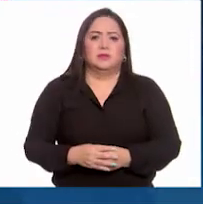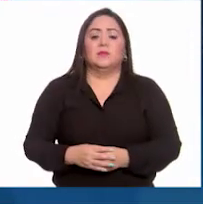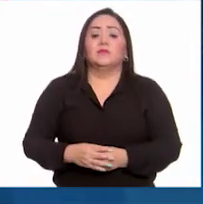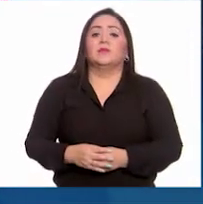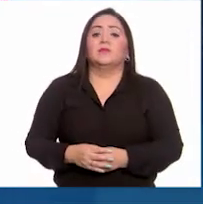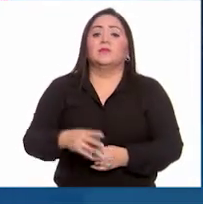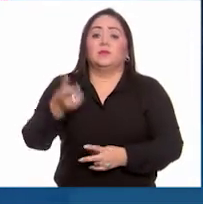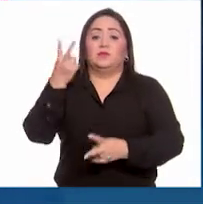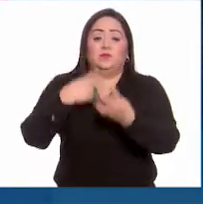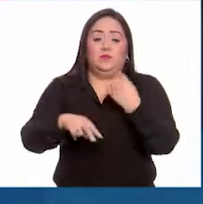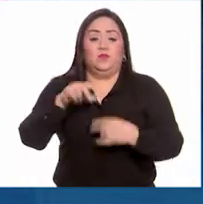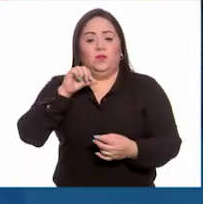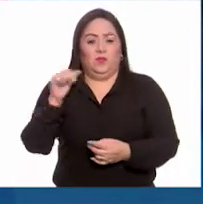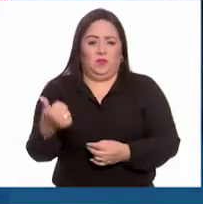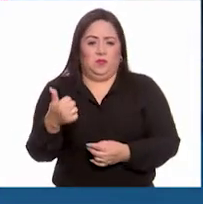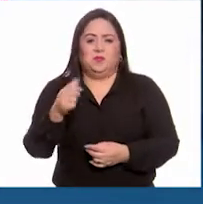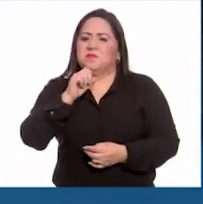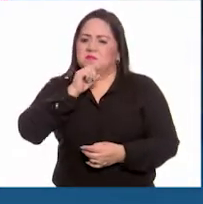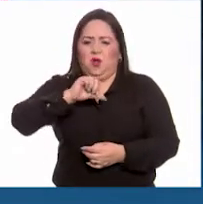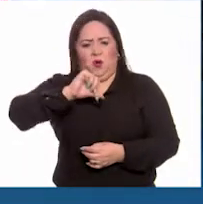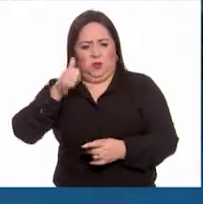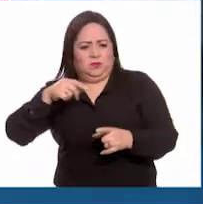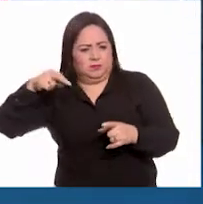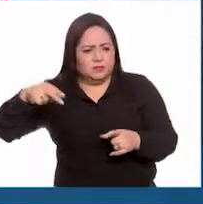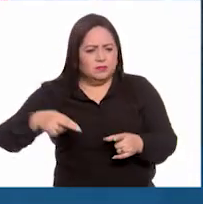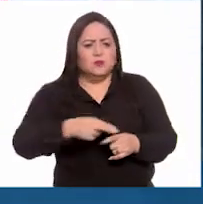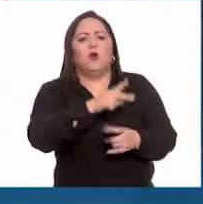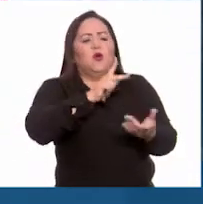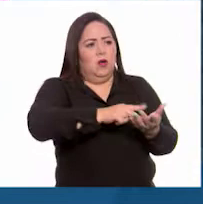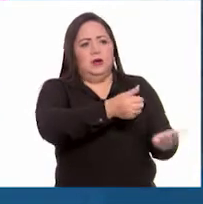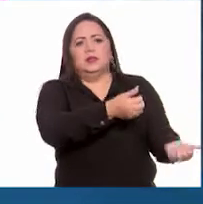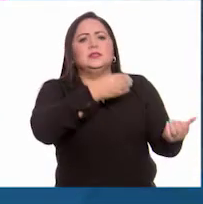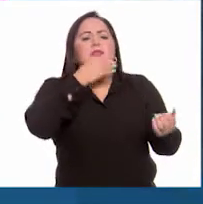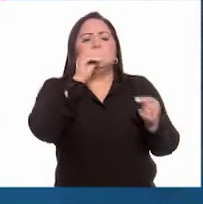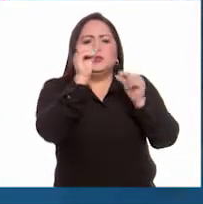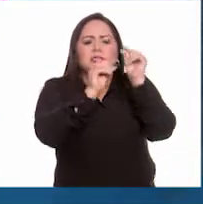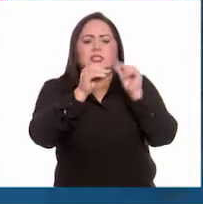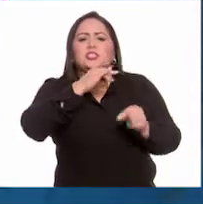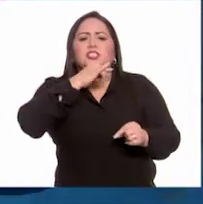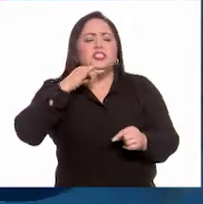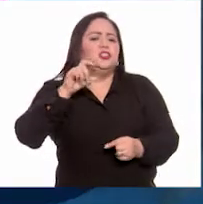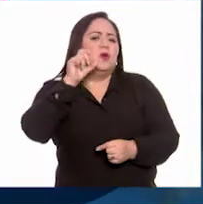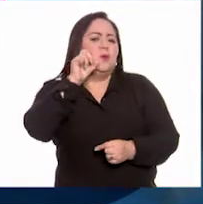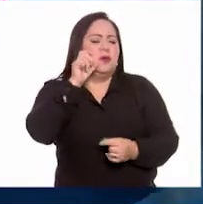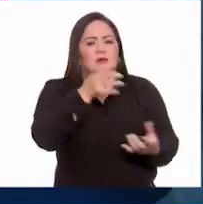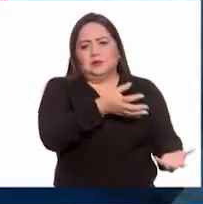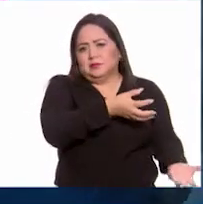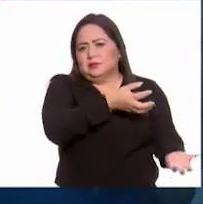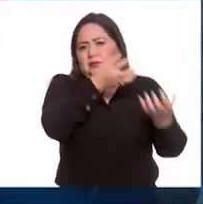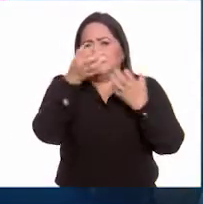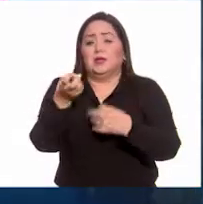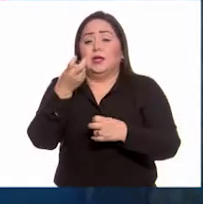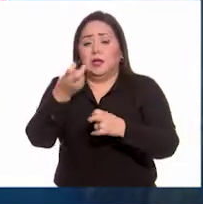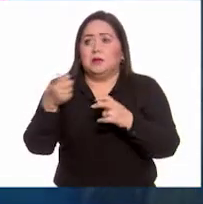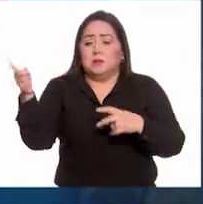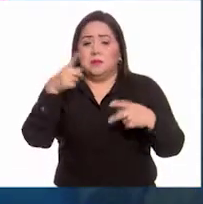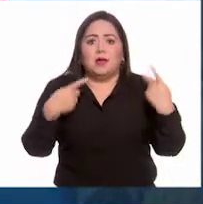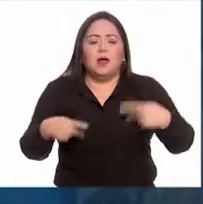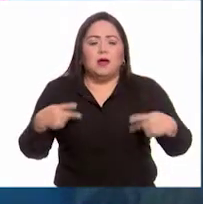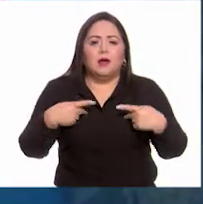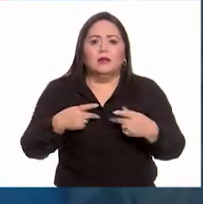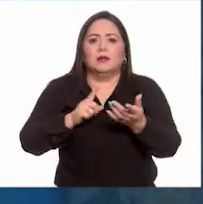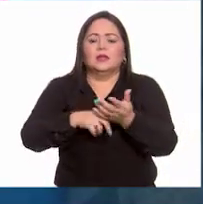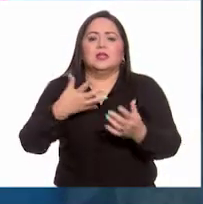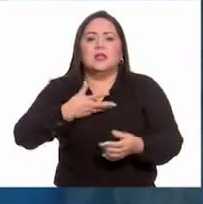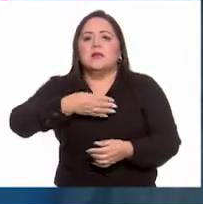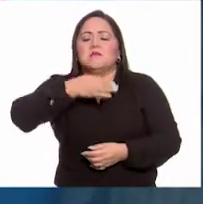Llegó el ratón al otro lado por el mismo camino y regresó con semillas de chile y tomate. Desde entonces la gente tenía